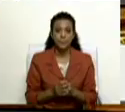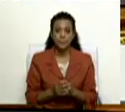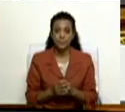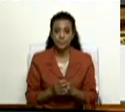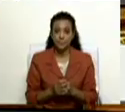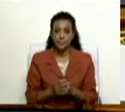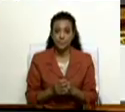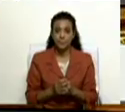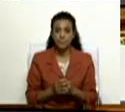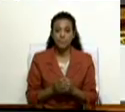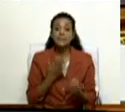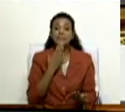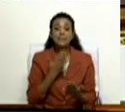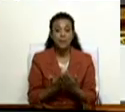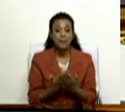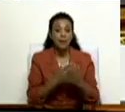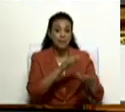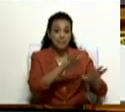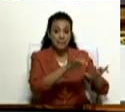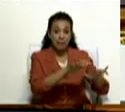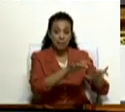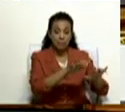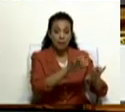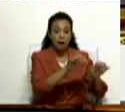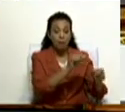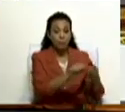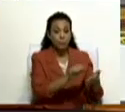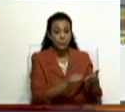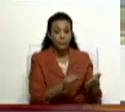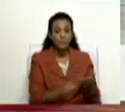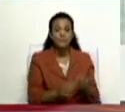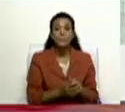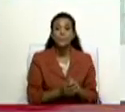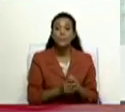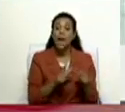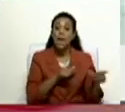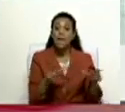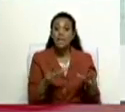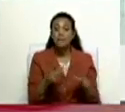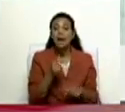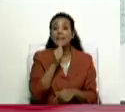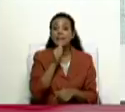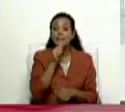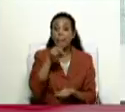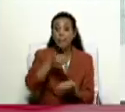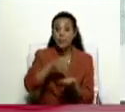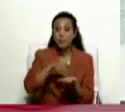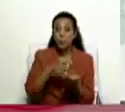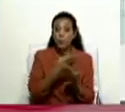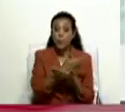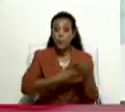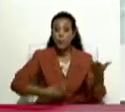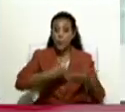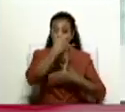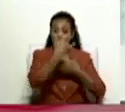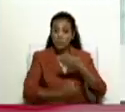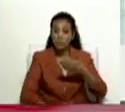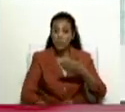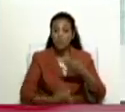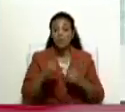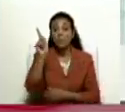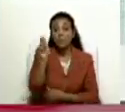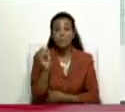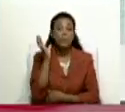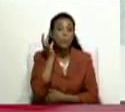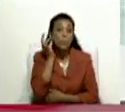presidente Gracias secretaria voy a dejar el derecho de palabra para que presente el proyecto de acuerdo al a